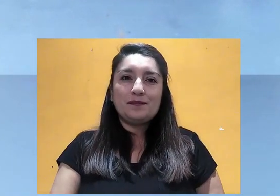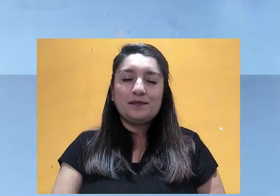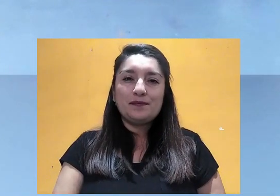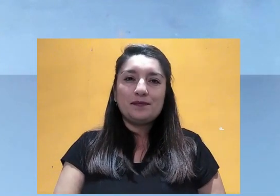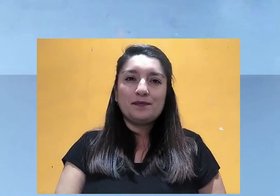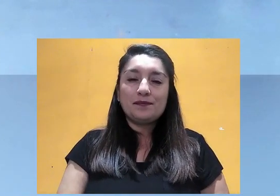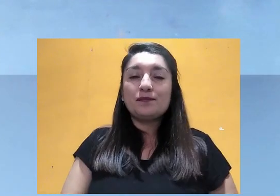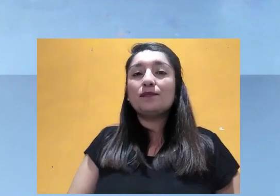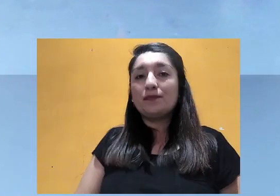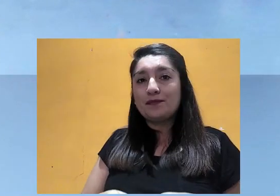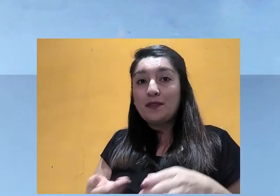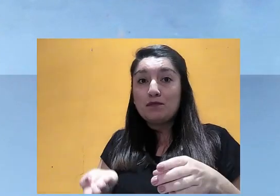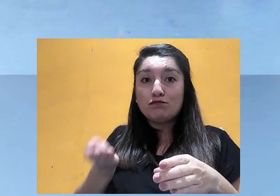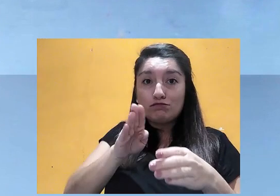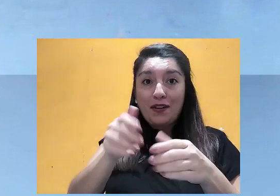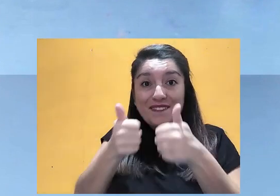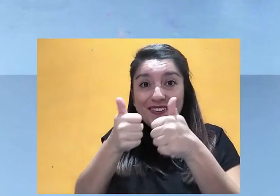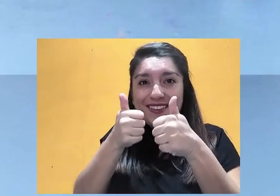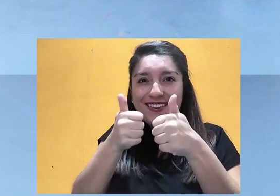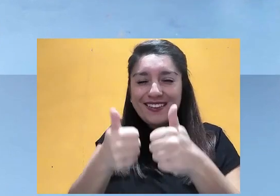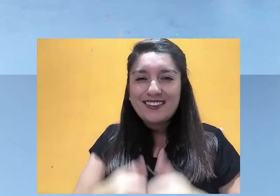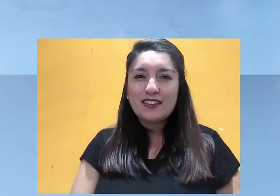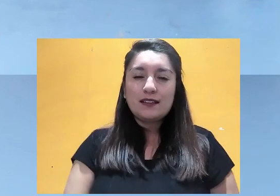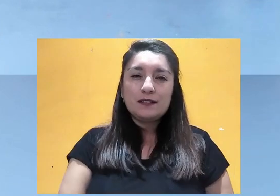Bueno. Ahí, mira. Vamos a echarla. Muy bien.